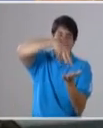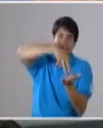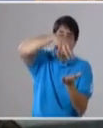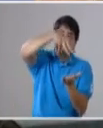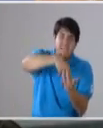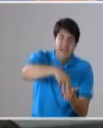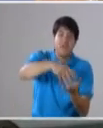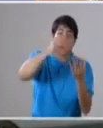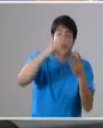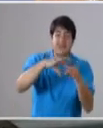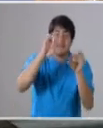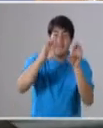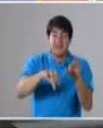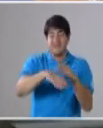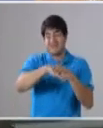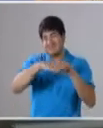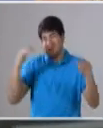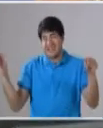y miles de muertos